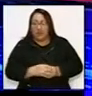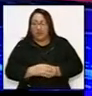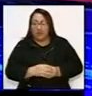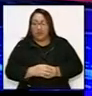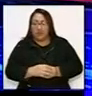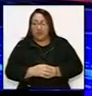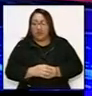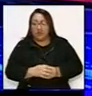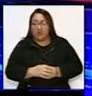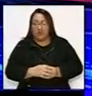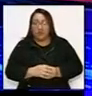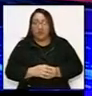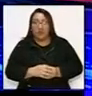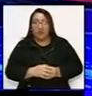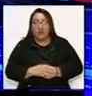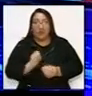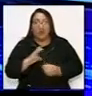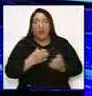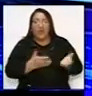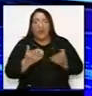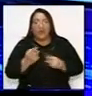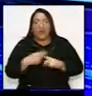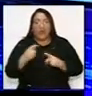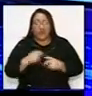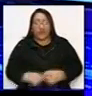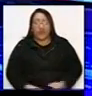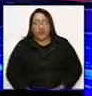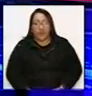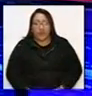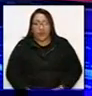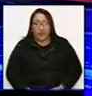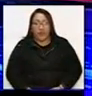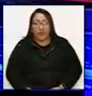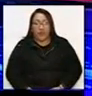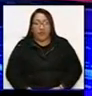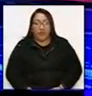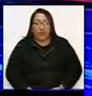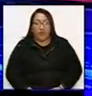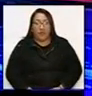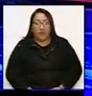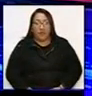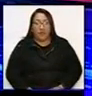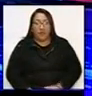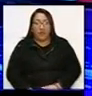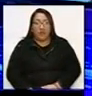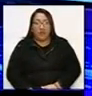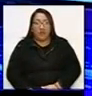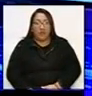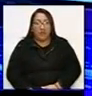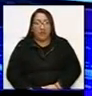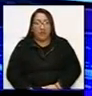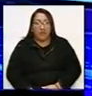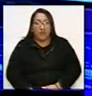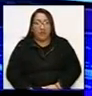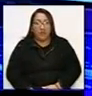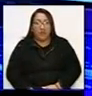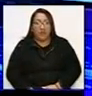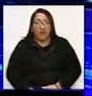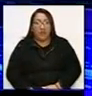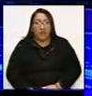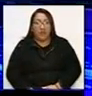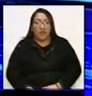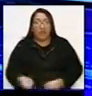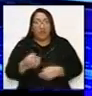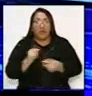han sugerido invitar pues a diversas personas que podrían detallar mucho más en torno a este tema. Vamos